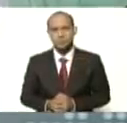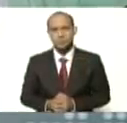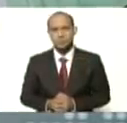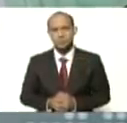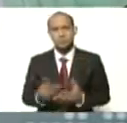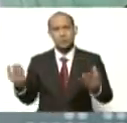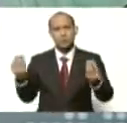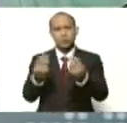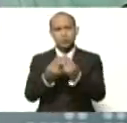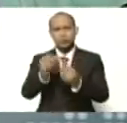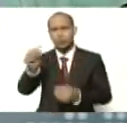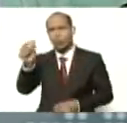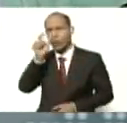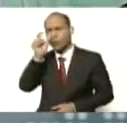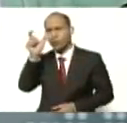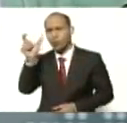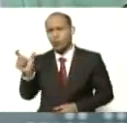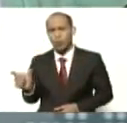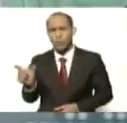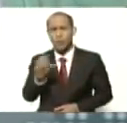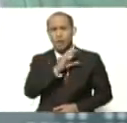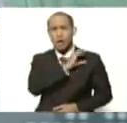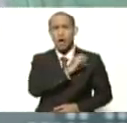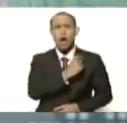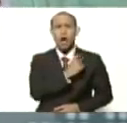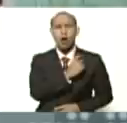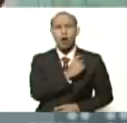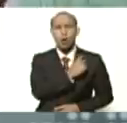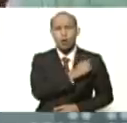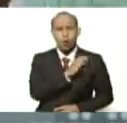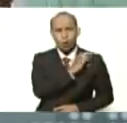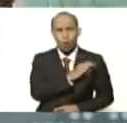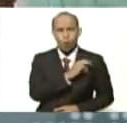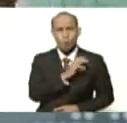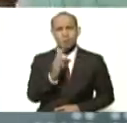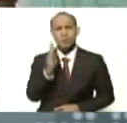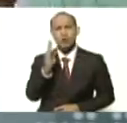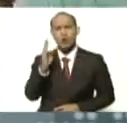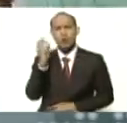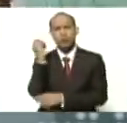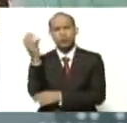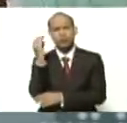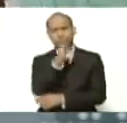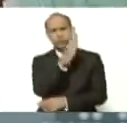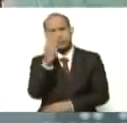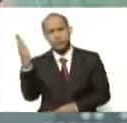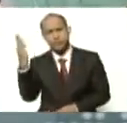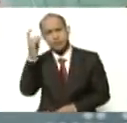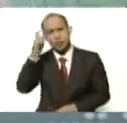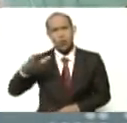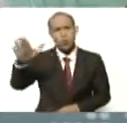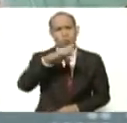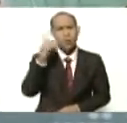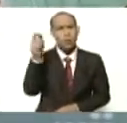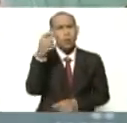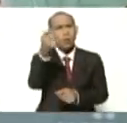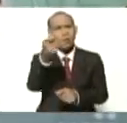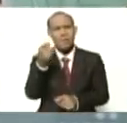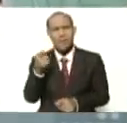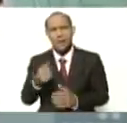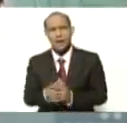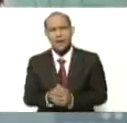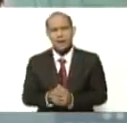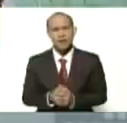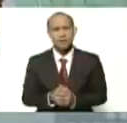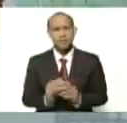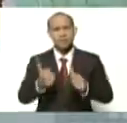con julio moreno miembro del comité promotor del congreso bicentenario de los pueblos capítulo pesca y acuicultura vamos